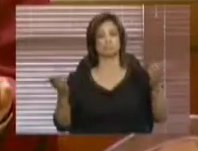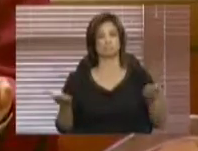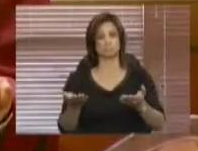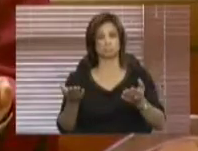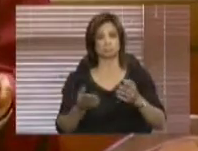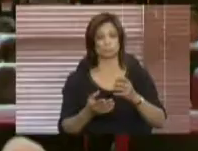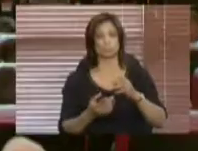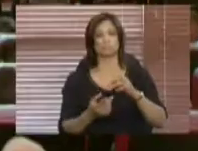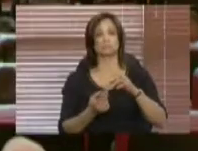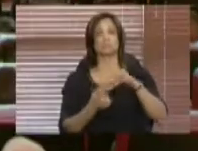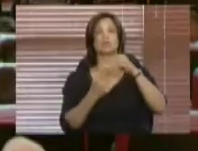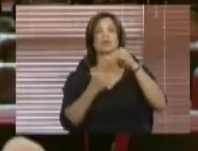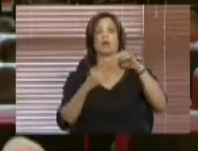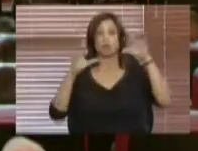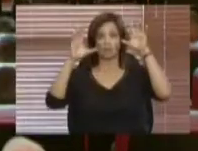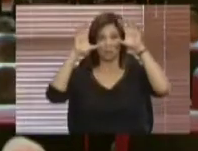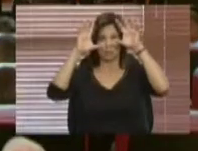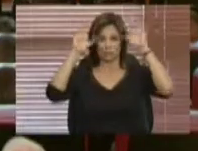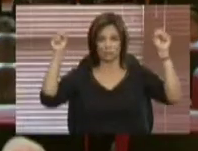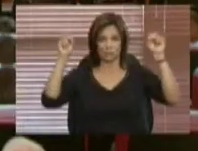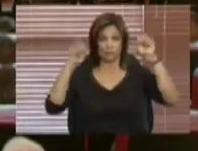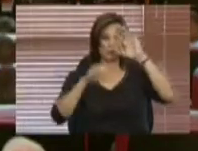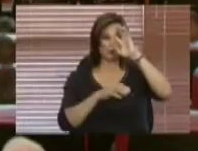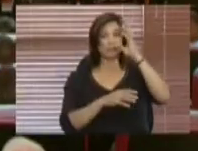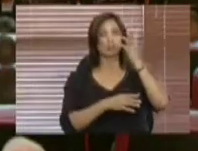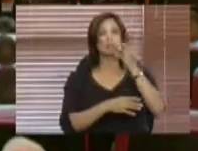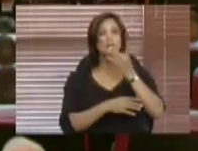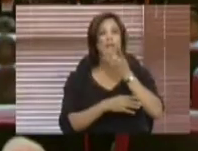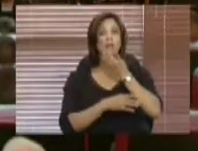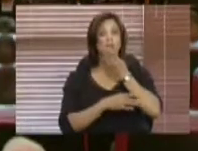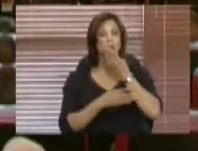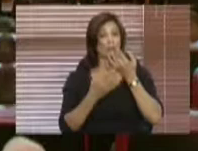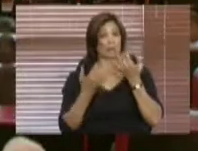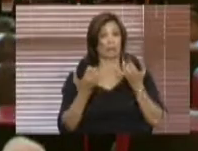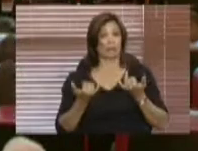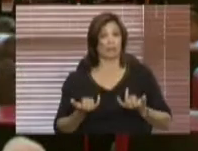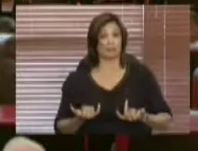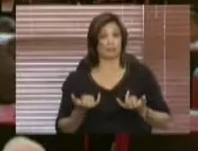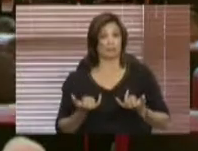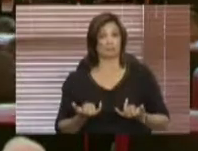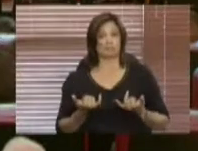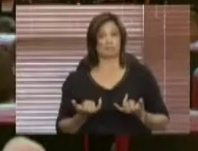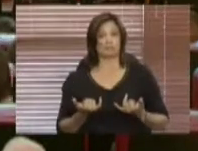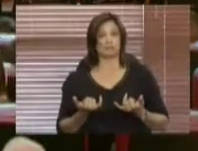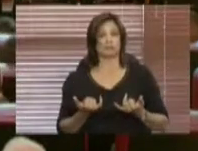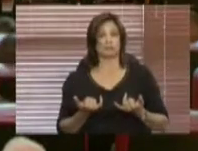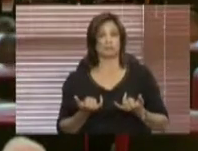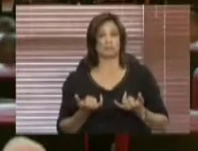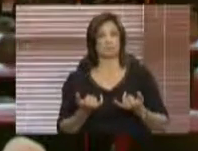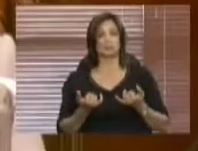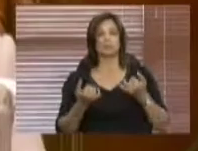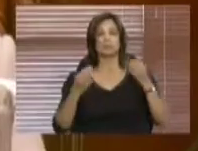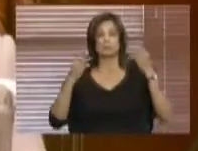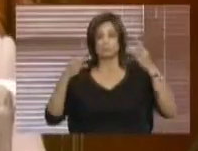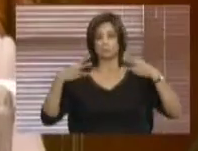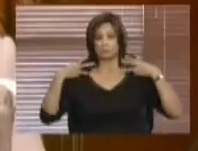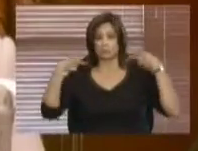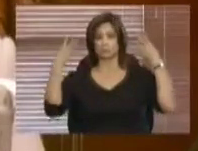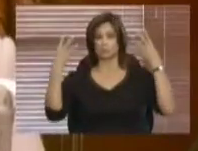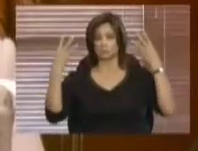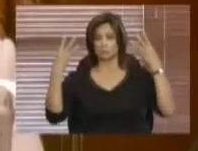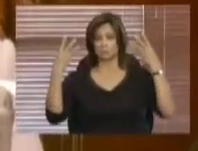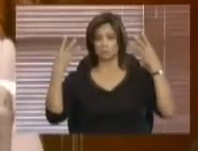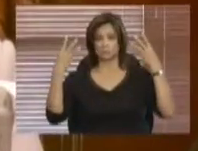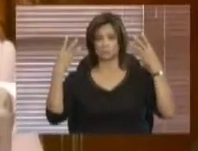la excelentísima Presidenta de la República en funciones, doctora Margarita Cedeño